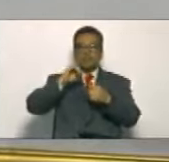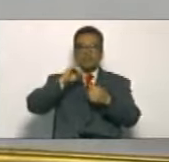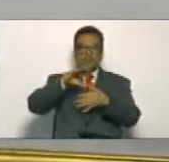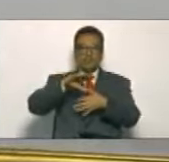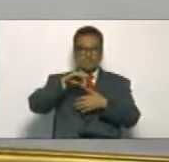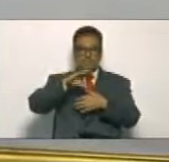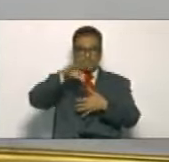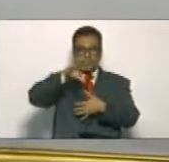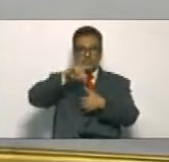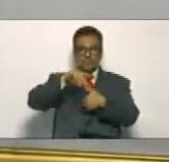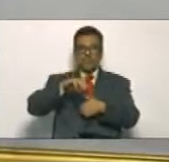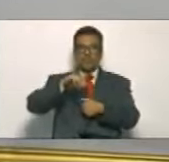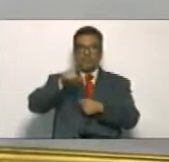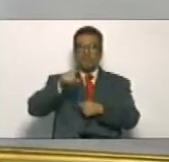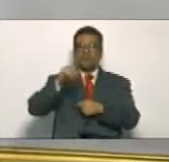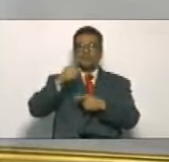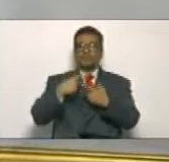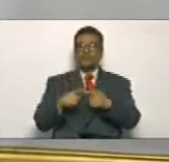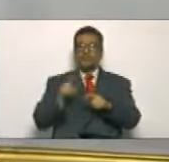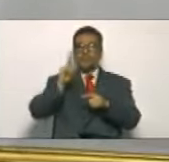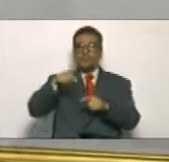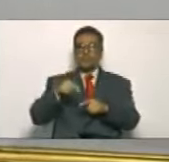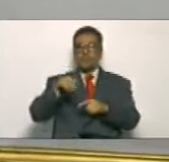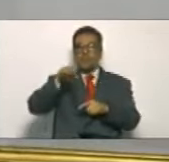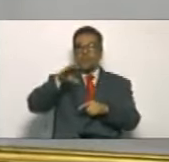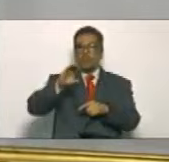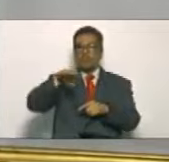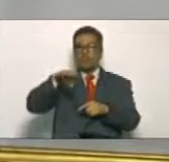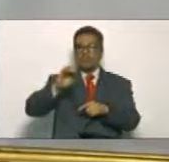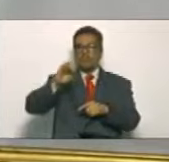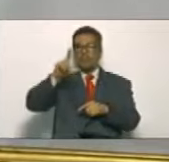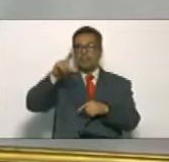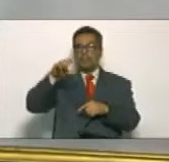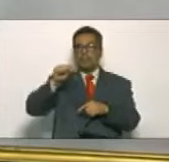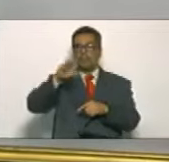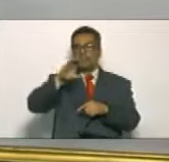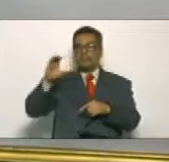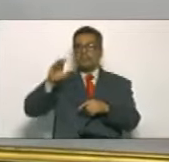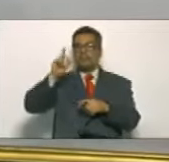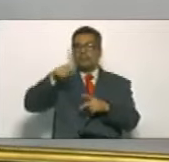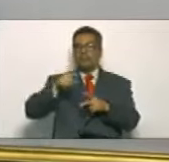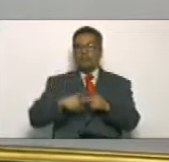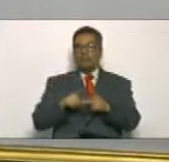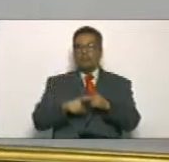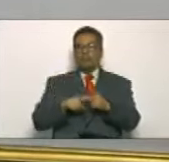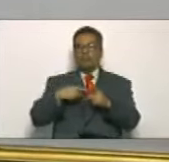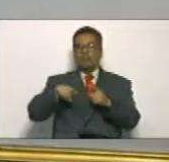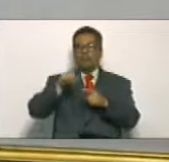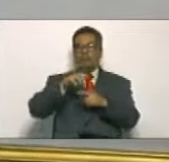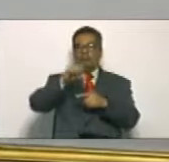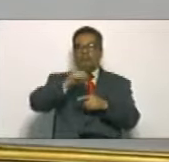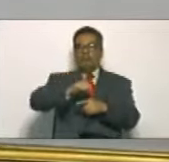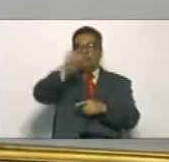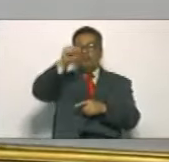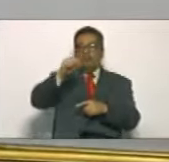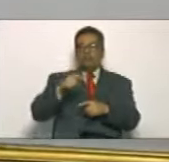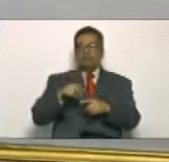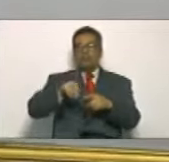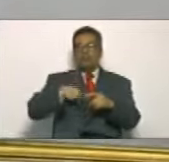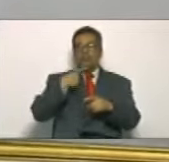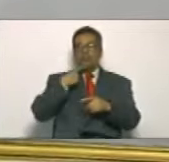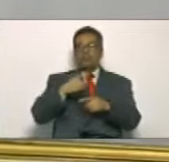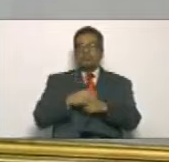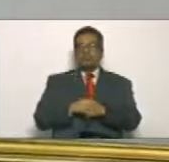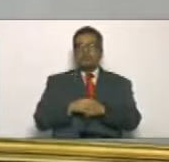continente americano, pero también la CELAP, también UNASUR. Pudiéramos